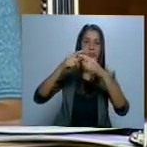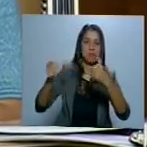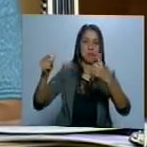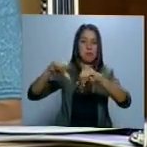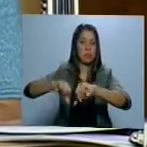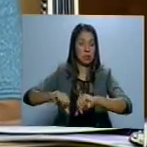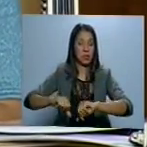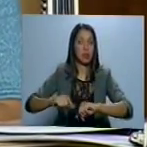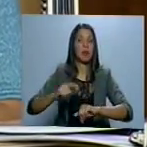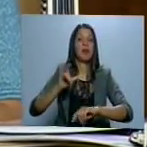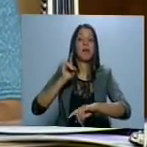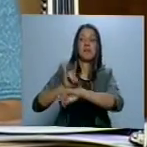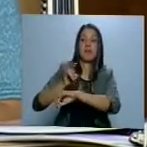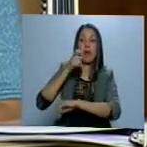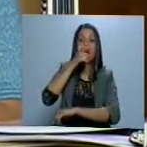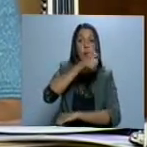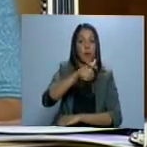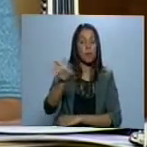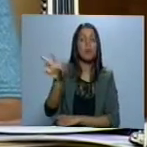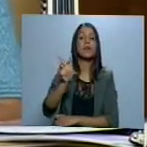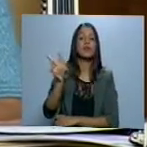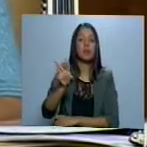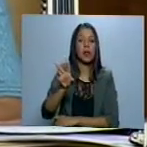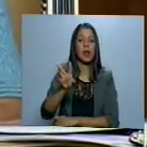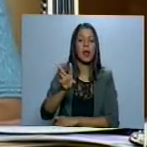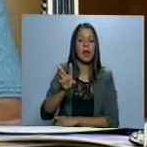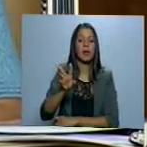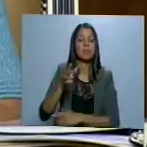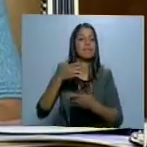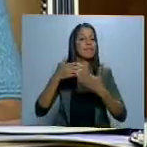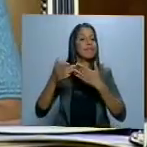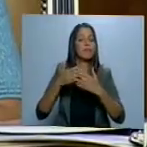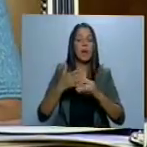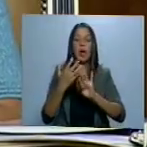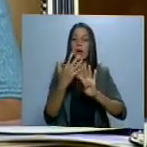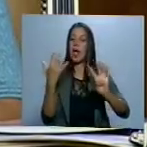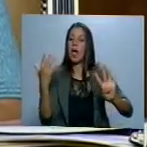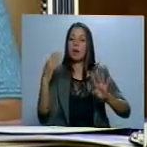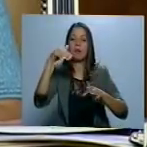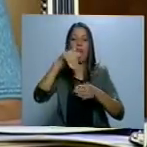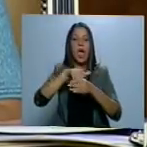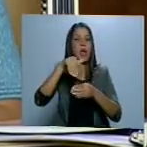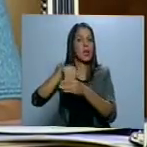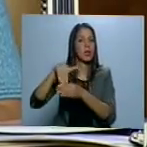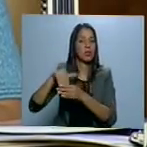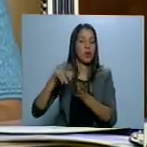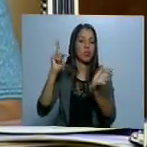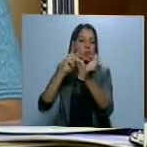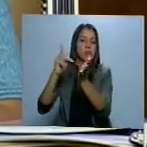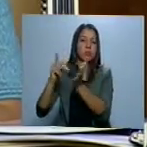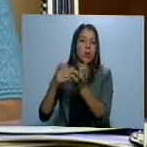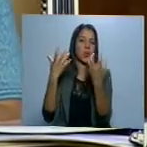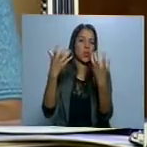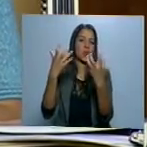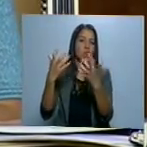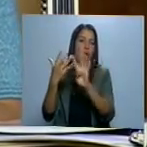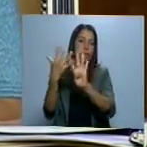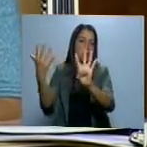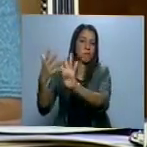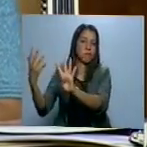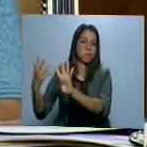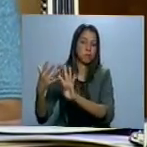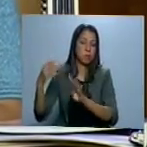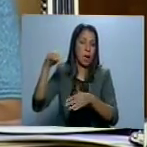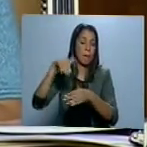chantajear al pueblo de Venezuela. Y allí estuvo un proceso marcado por una altísima participación, pero también donde